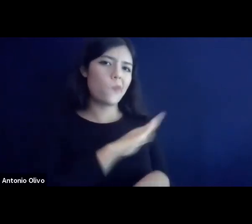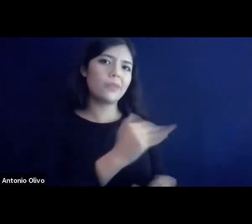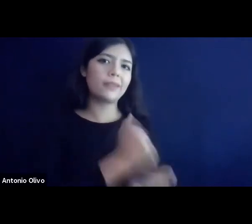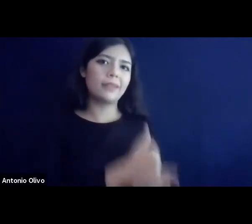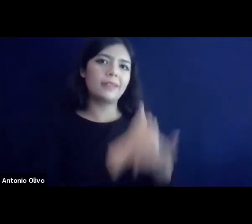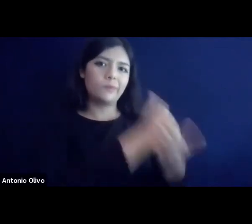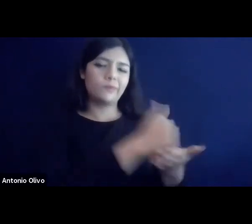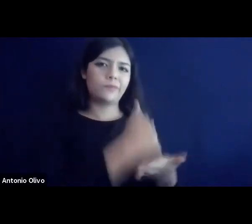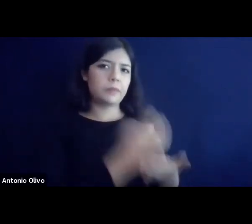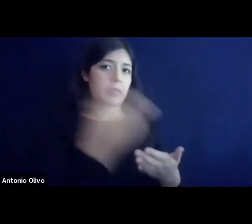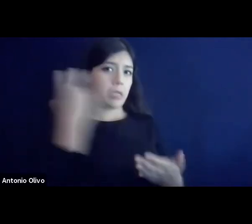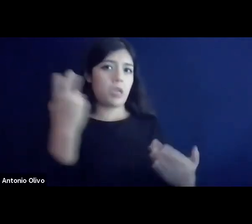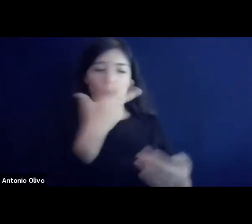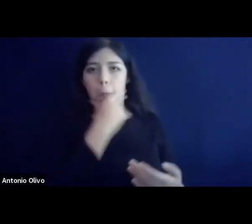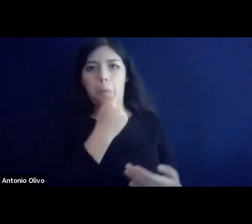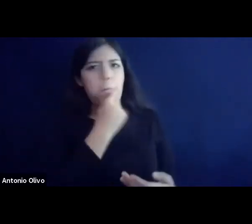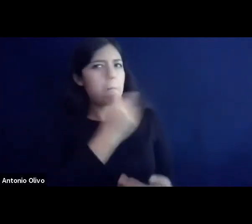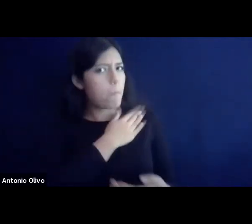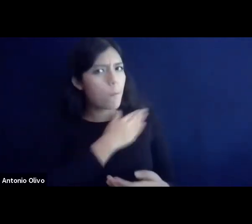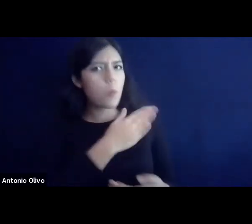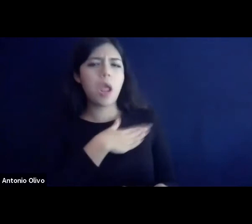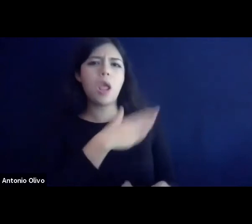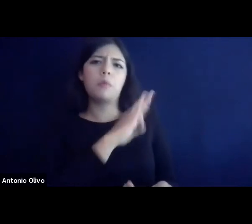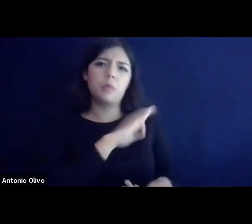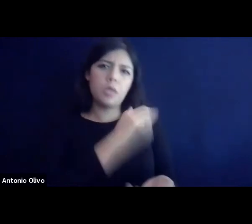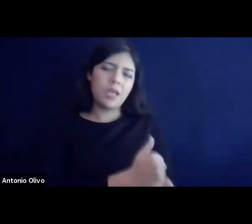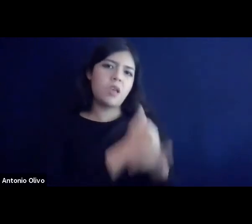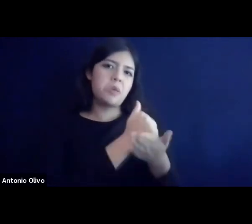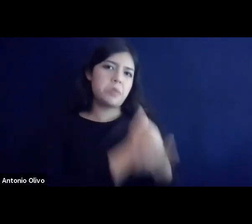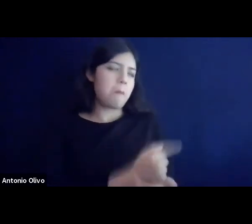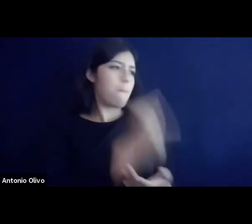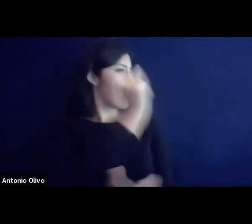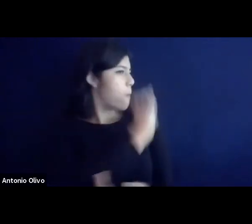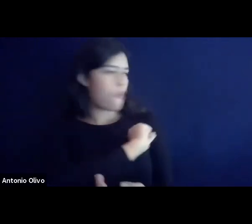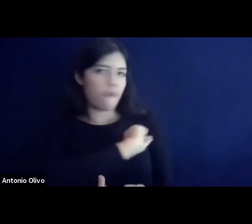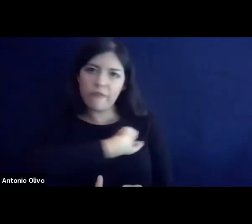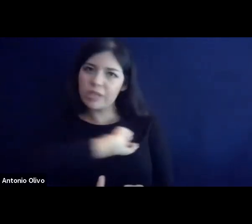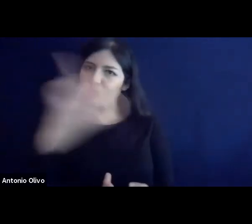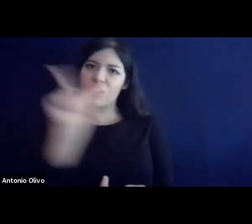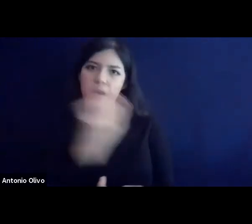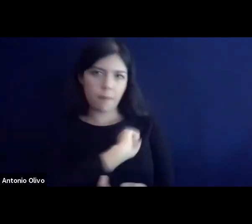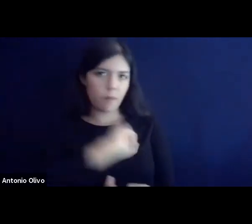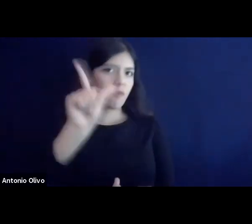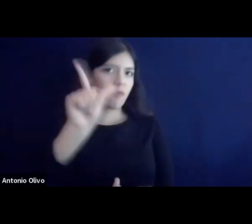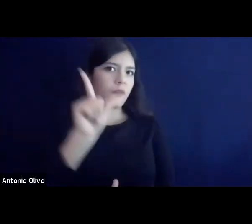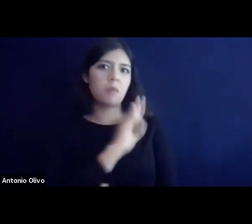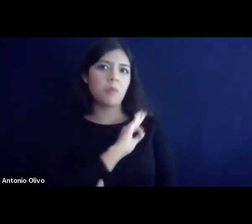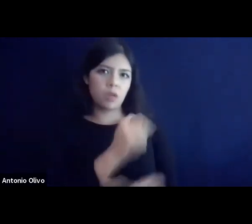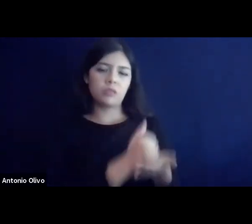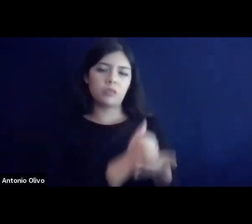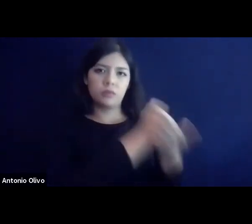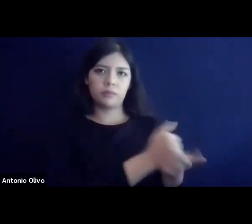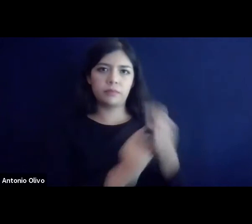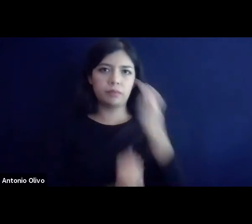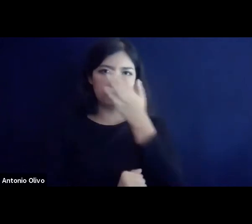buen cirujano y tiene, es reconocido a nivel nacional, internacional. Dije, no sabe lo que me está diciendo,